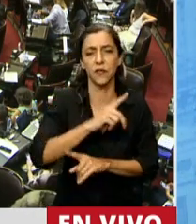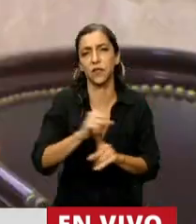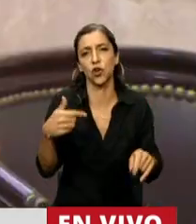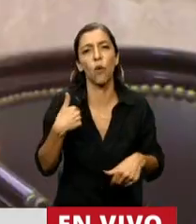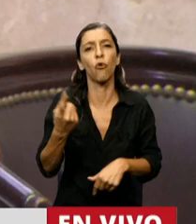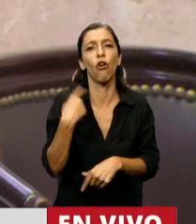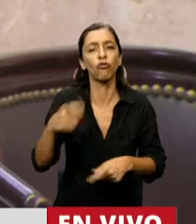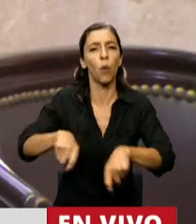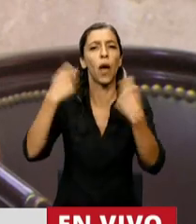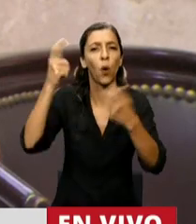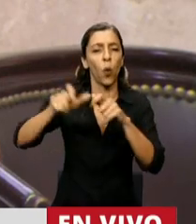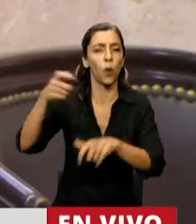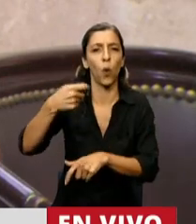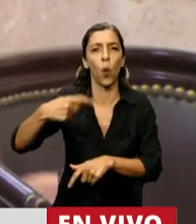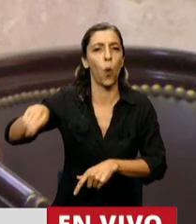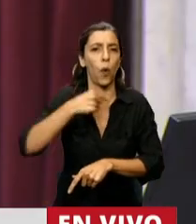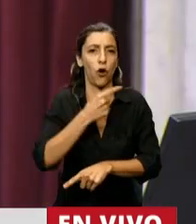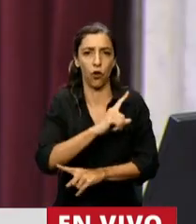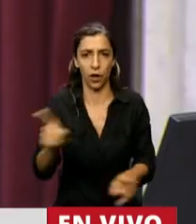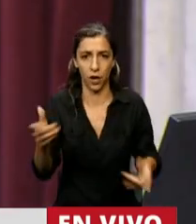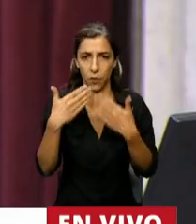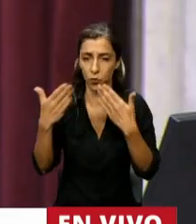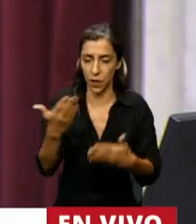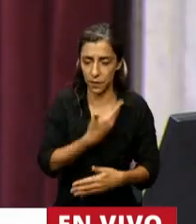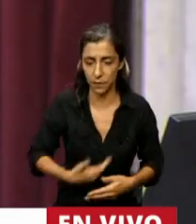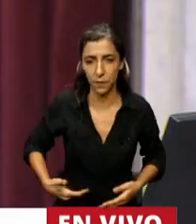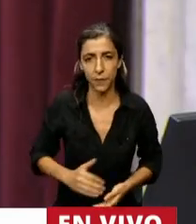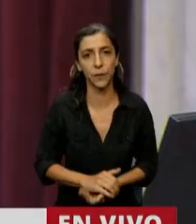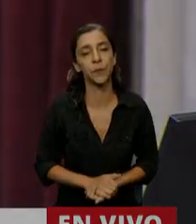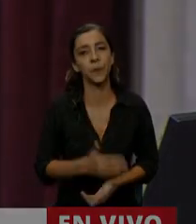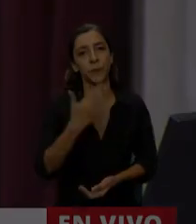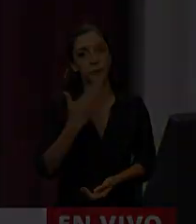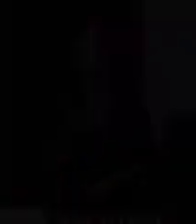saberes de los jubilados. Muchas gracias, presidente. Gracias, diputado.